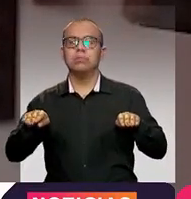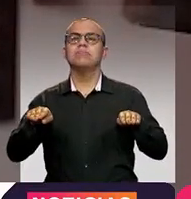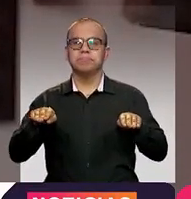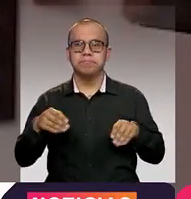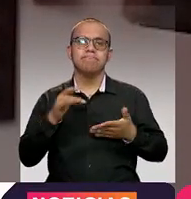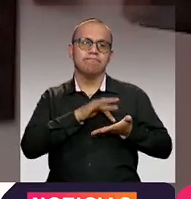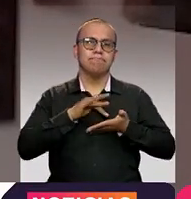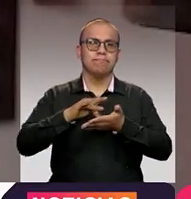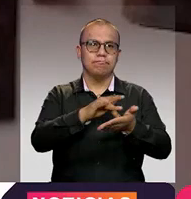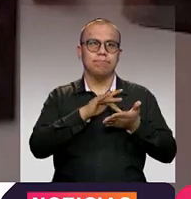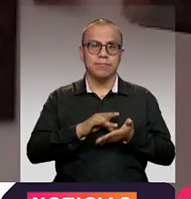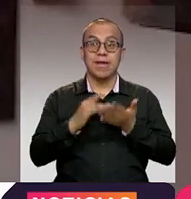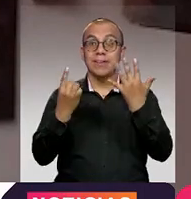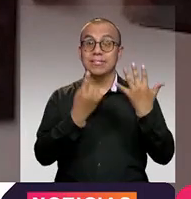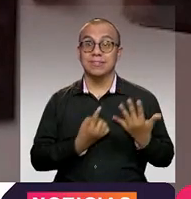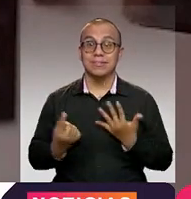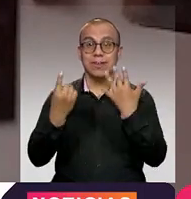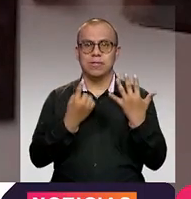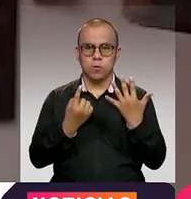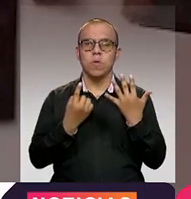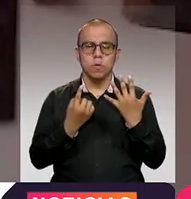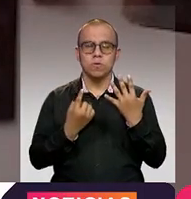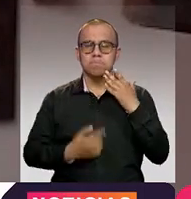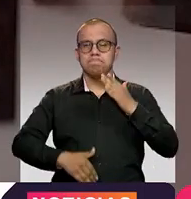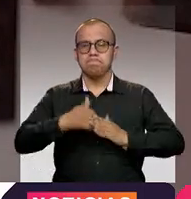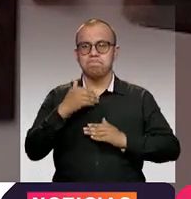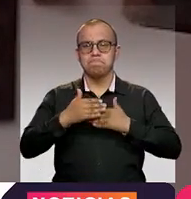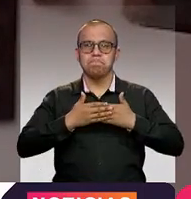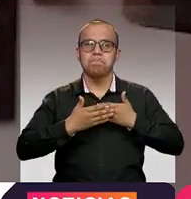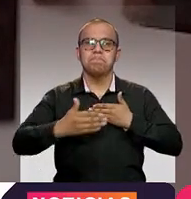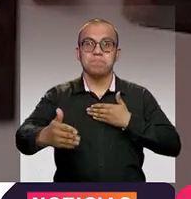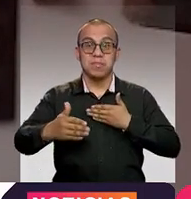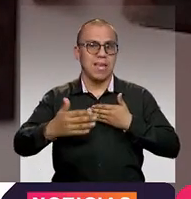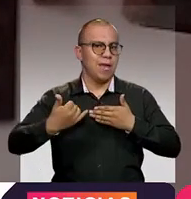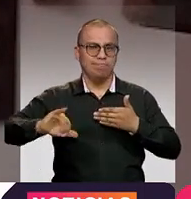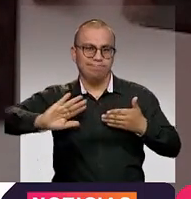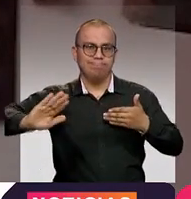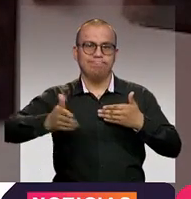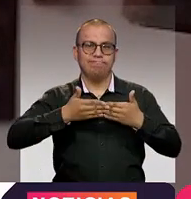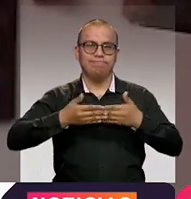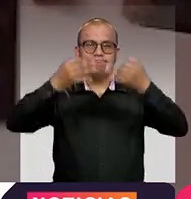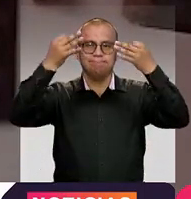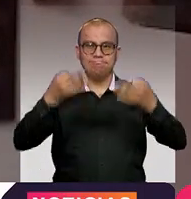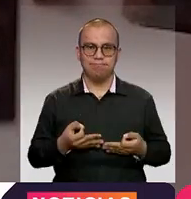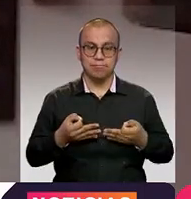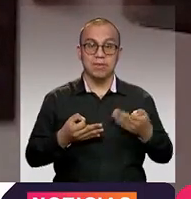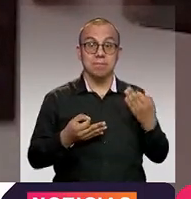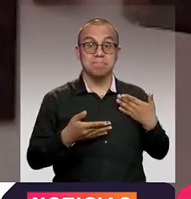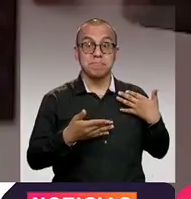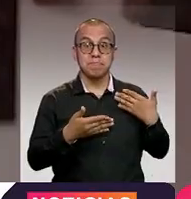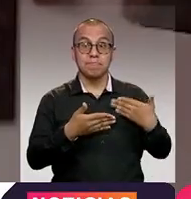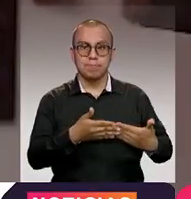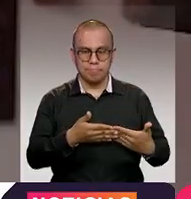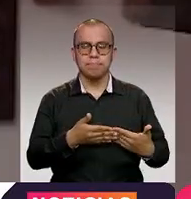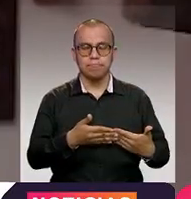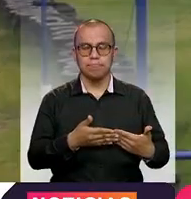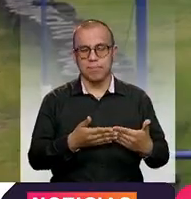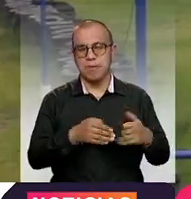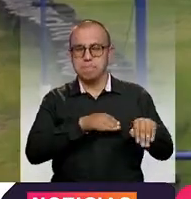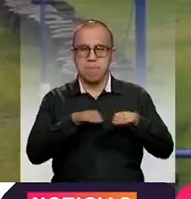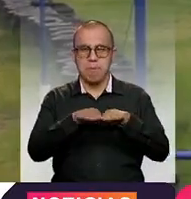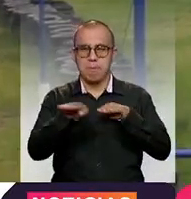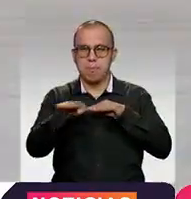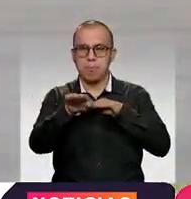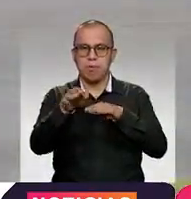que participen en estas 6 horas para así darle un cierre digno, como hemos corrido todas estas anteriores carreras en